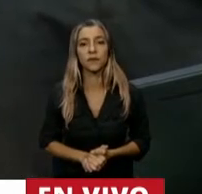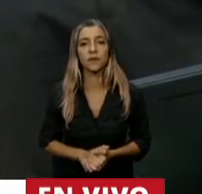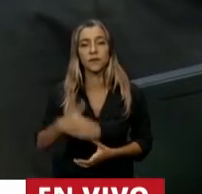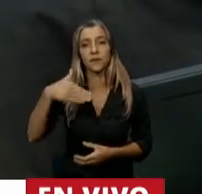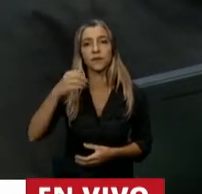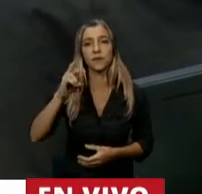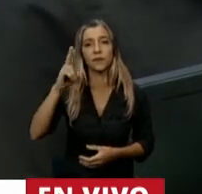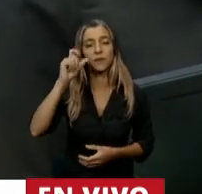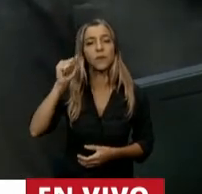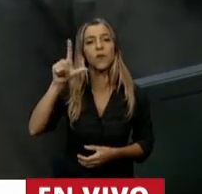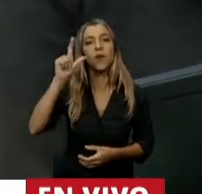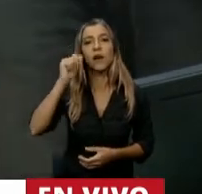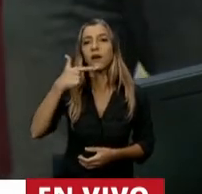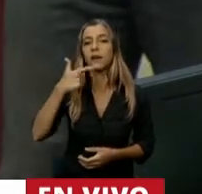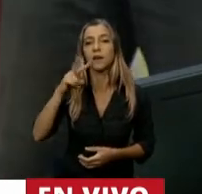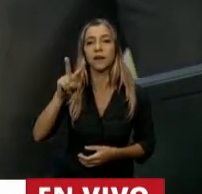Morales Gorler y Victoria.